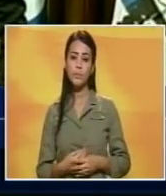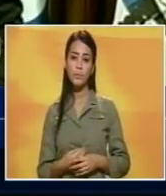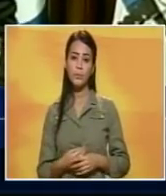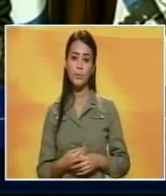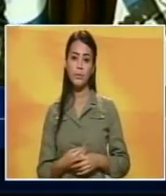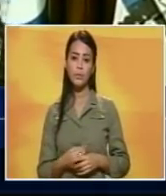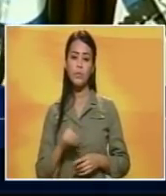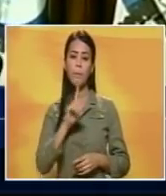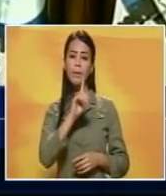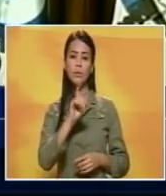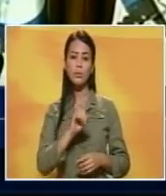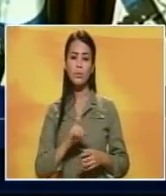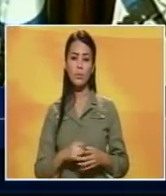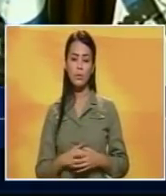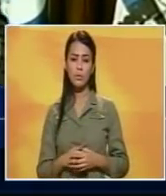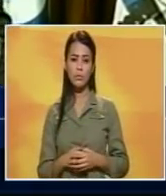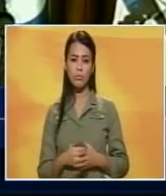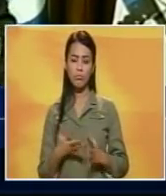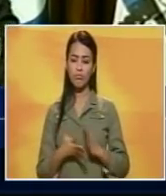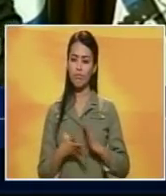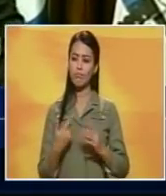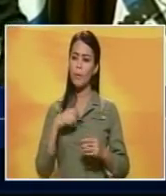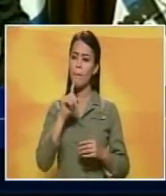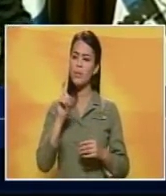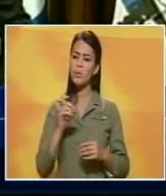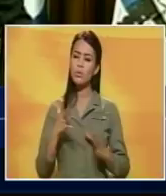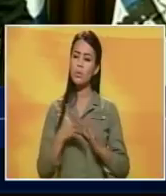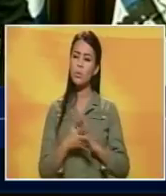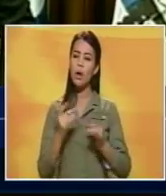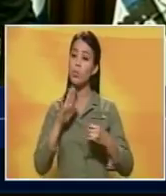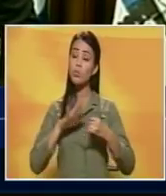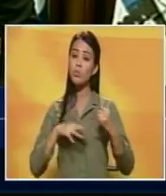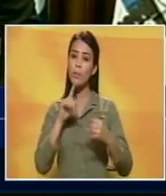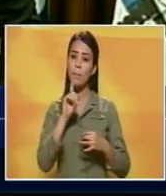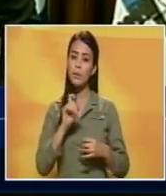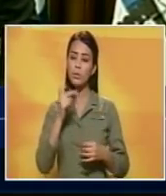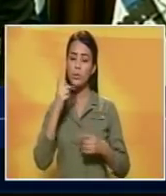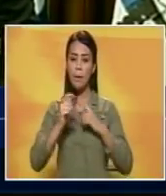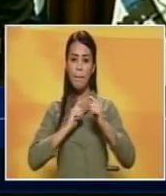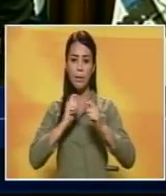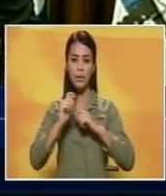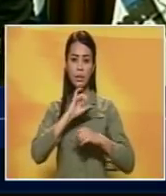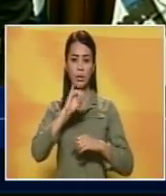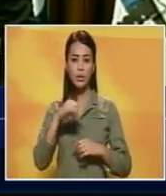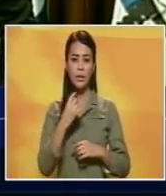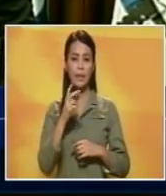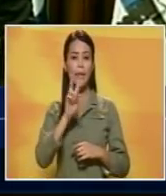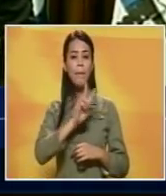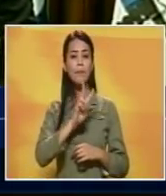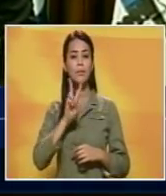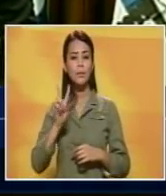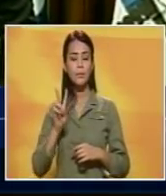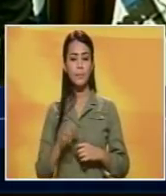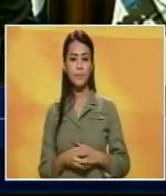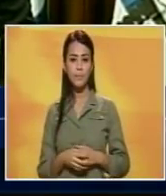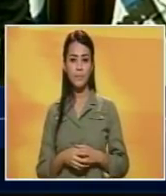Una pregunta. Una sola pregunta a cargo de la periodista Yonneli Lunqui, de Venezolana de